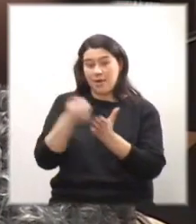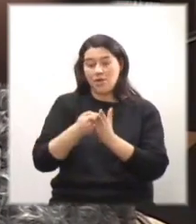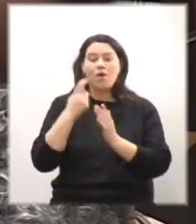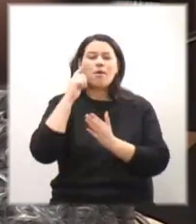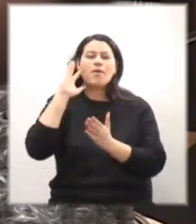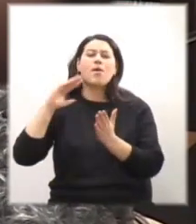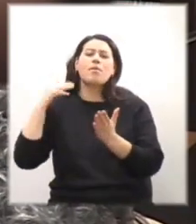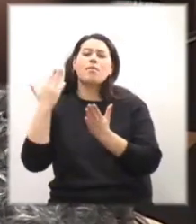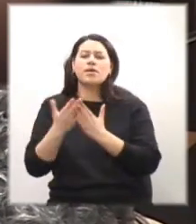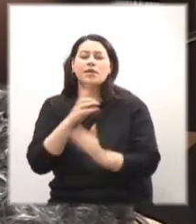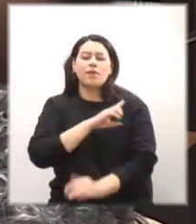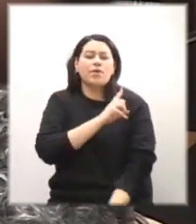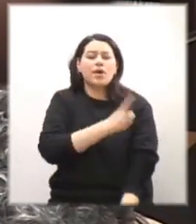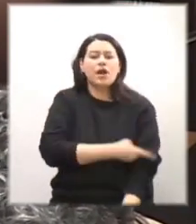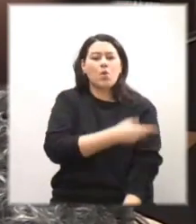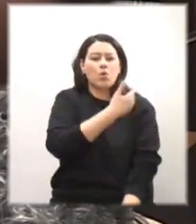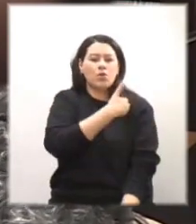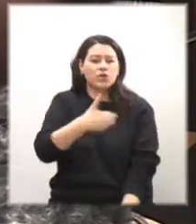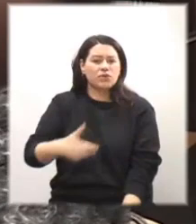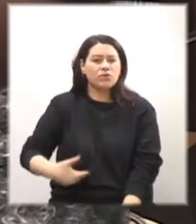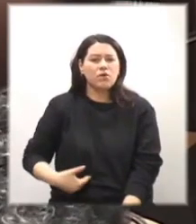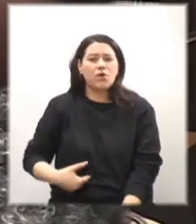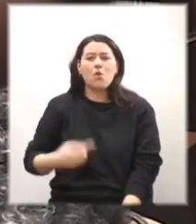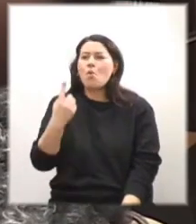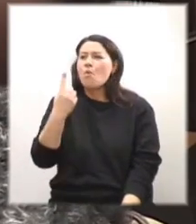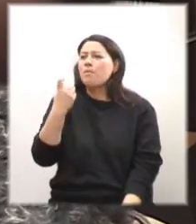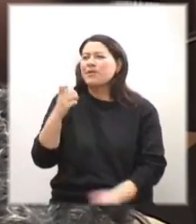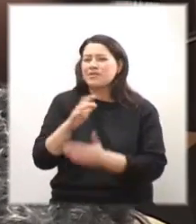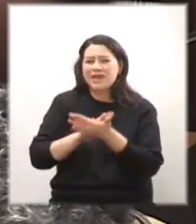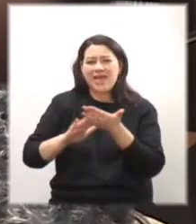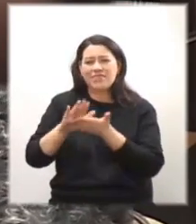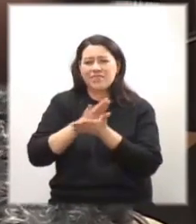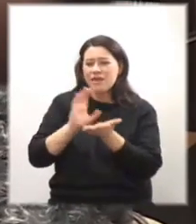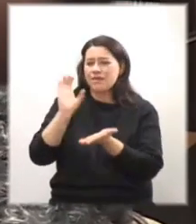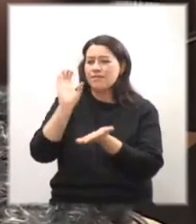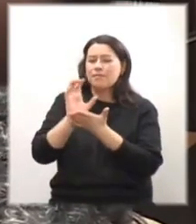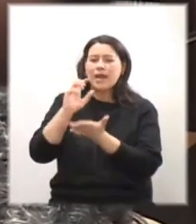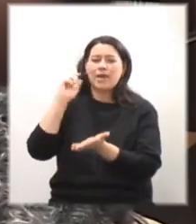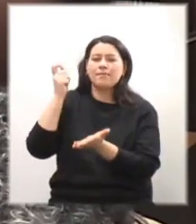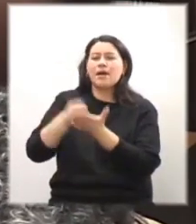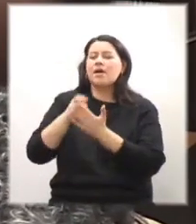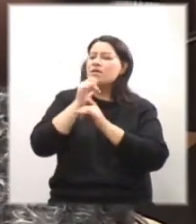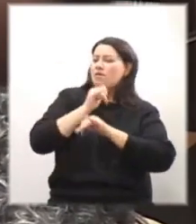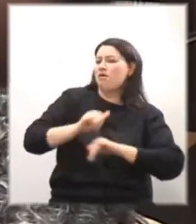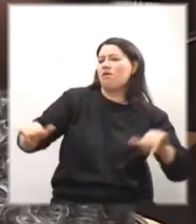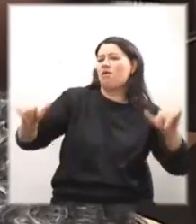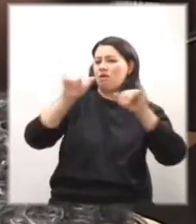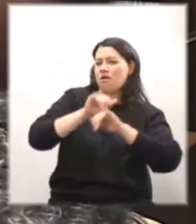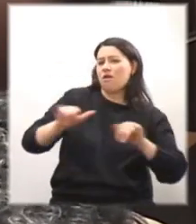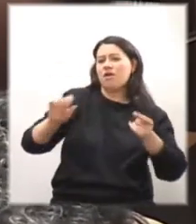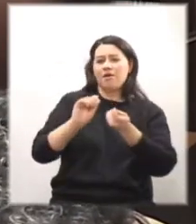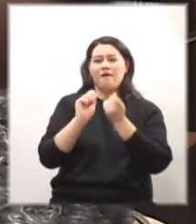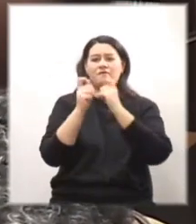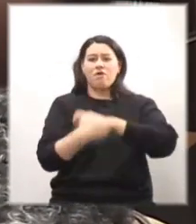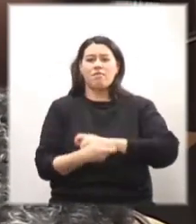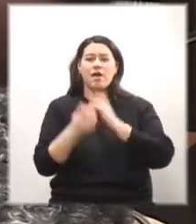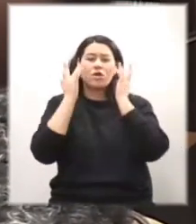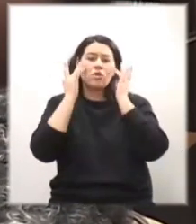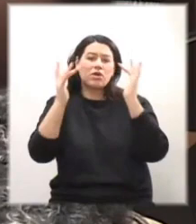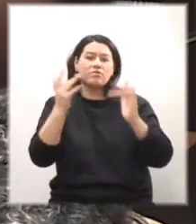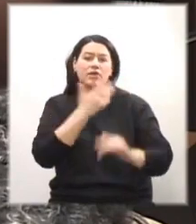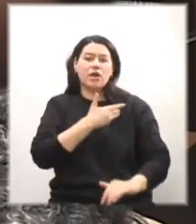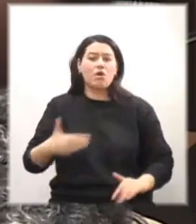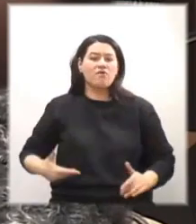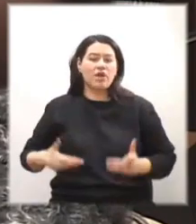del Poder Ejecutivo no pone ni un peso para financiar la tan anunciada reforma educativa que el